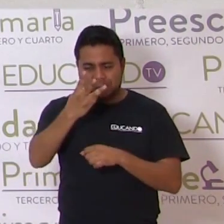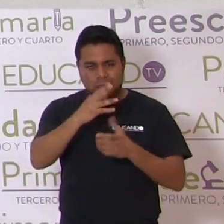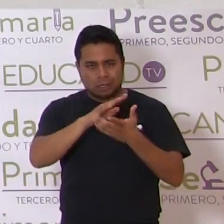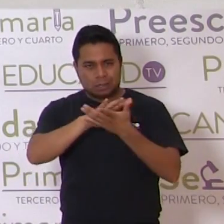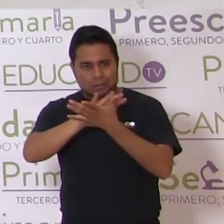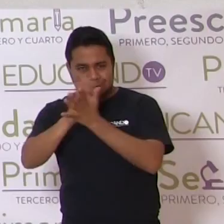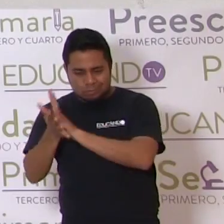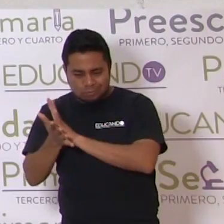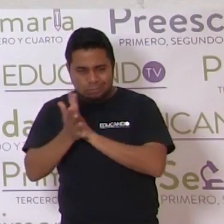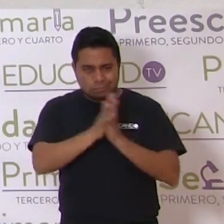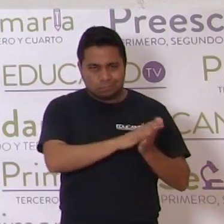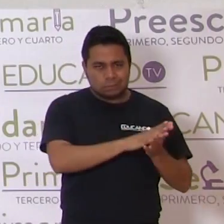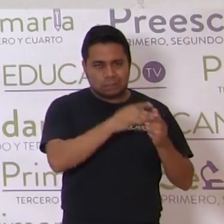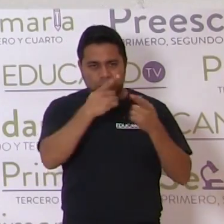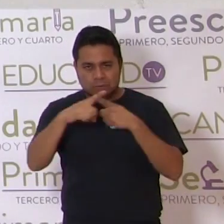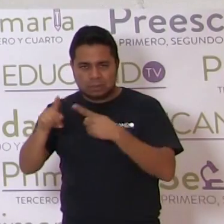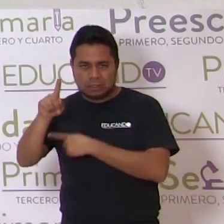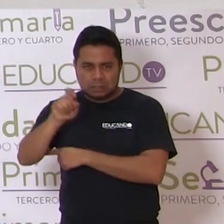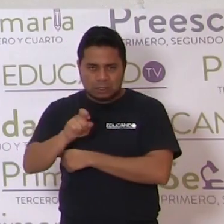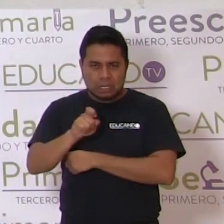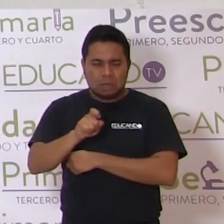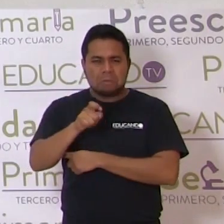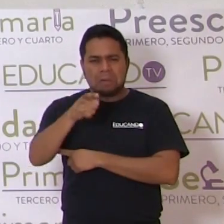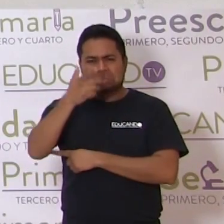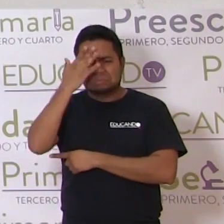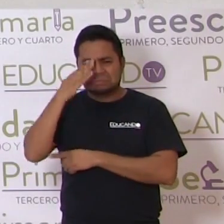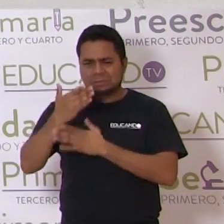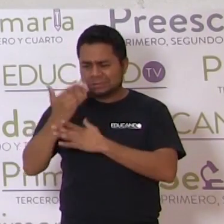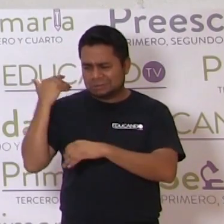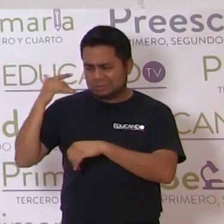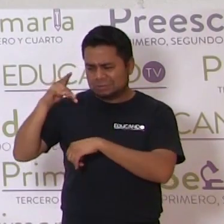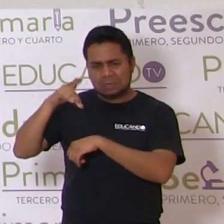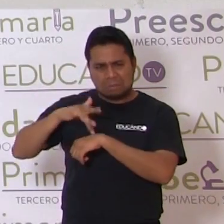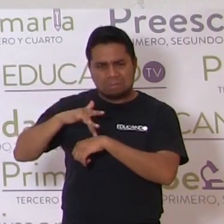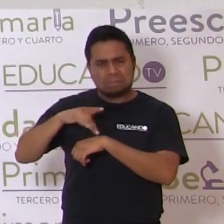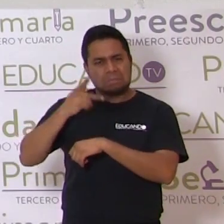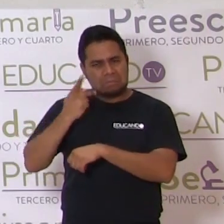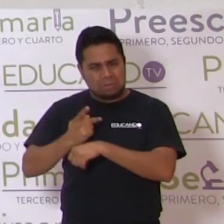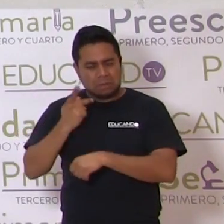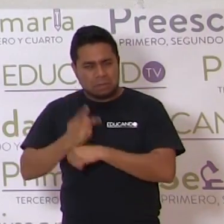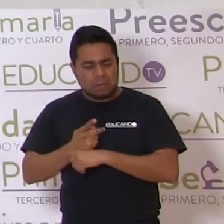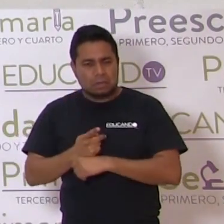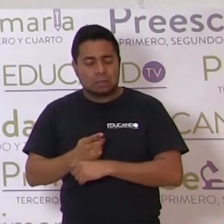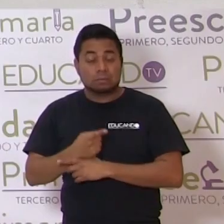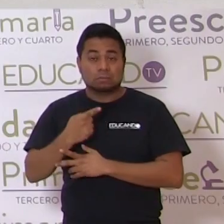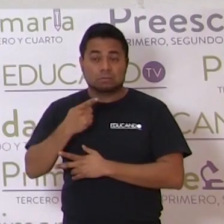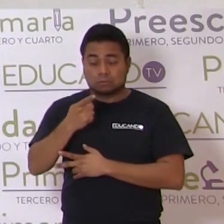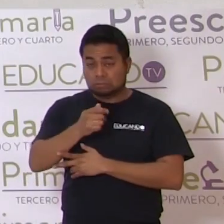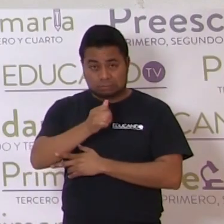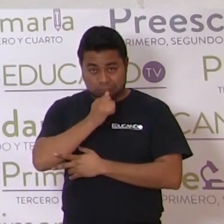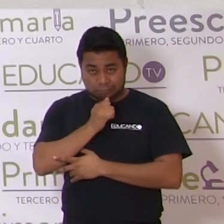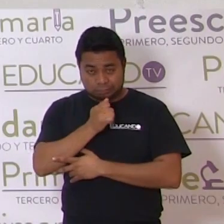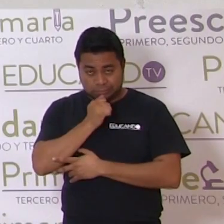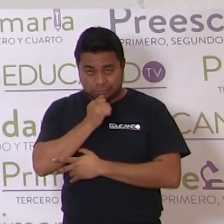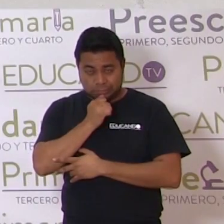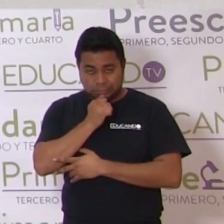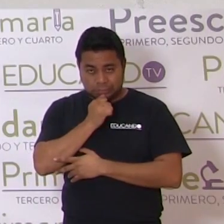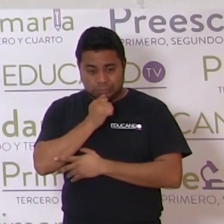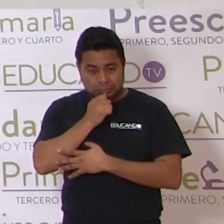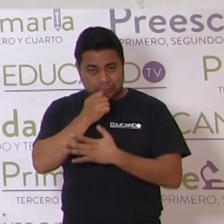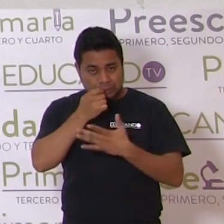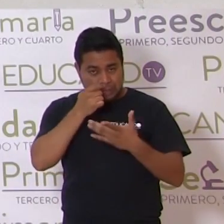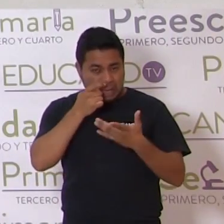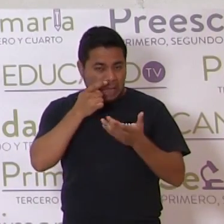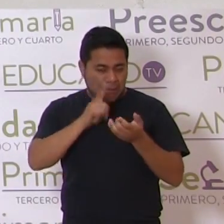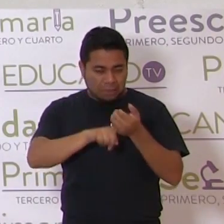yo creo que ustedes ya lo saben, ya lo vieron en primaria, y porque quiero que, si no lo saben, en este texto, a